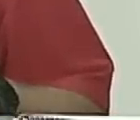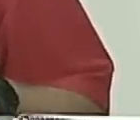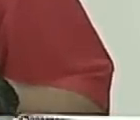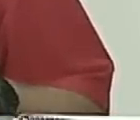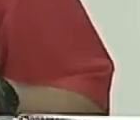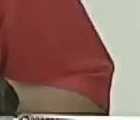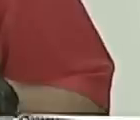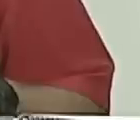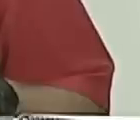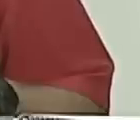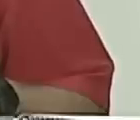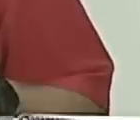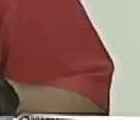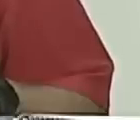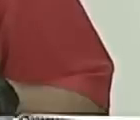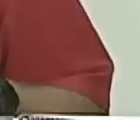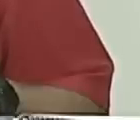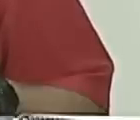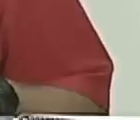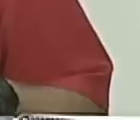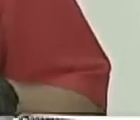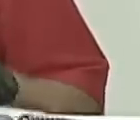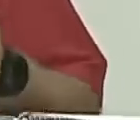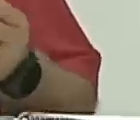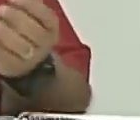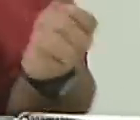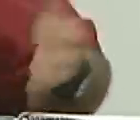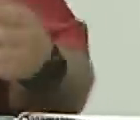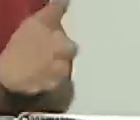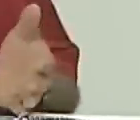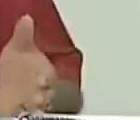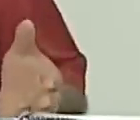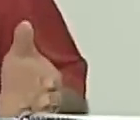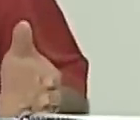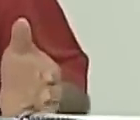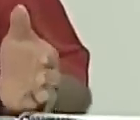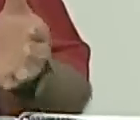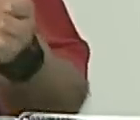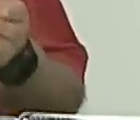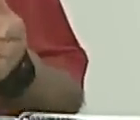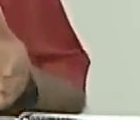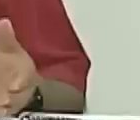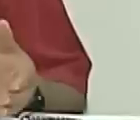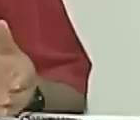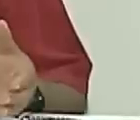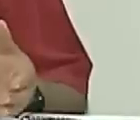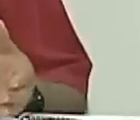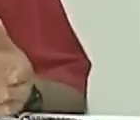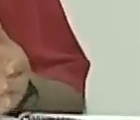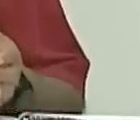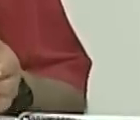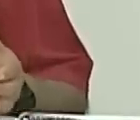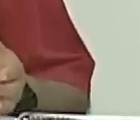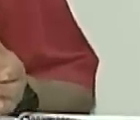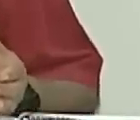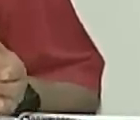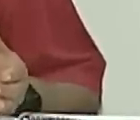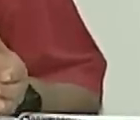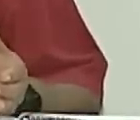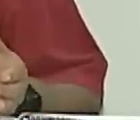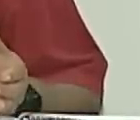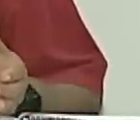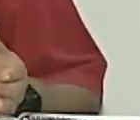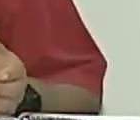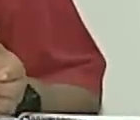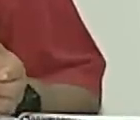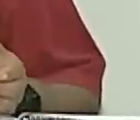o algún hecho que atente contra la tranquilidad de los venezolanos. No podemos esperar que ellos estén contentos. Los que sí están contentos es el pueblo de Venezuela, que va a